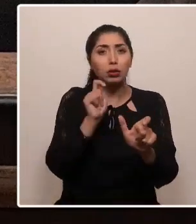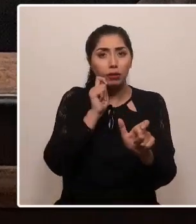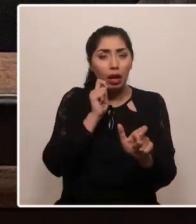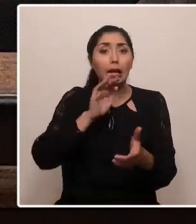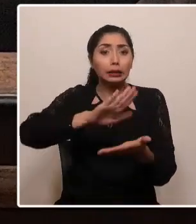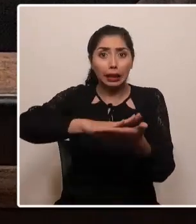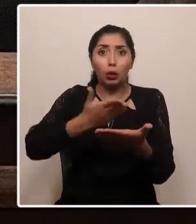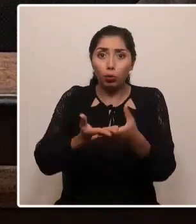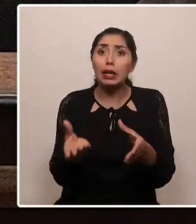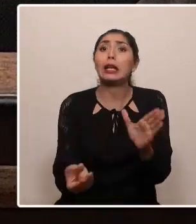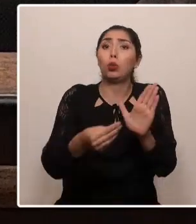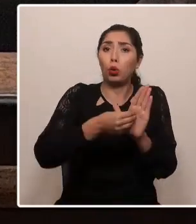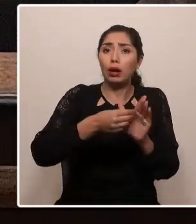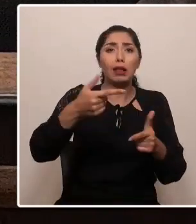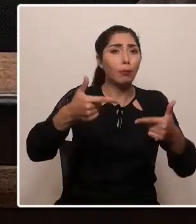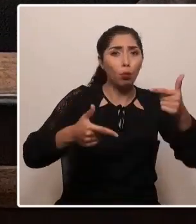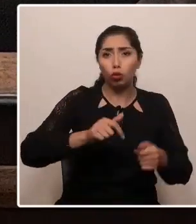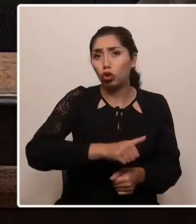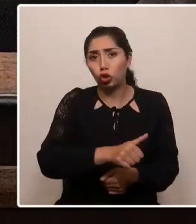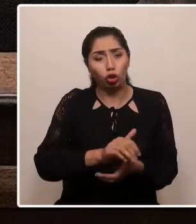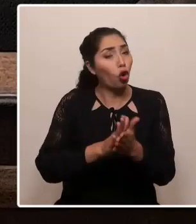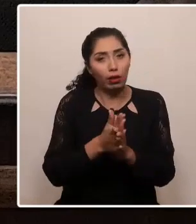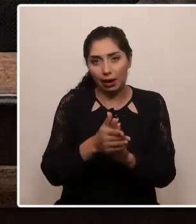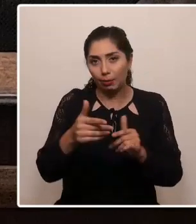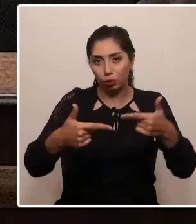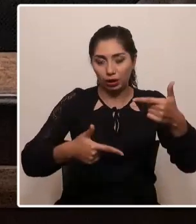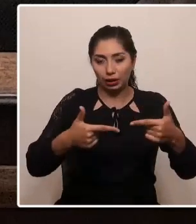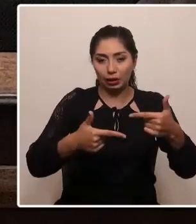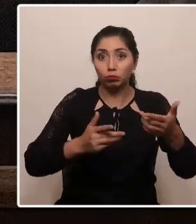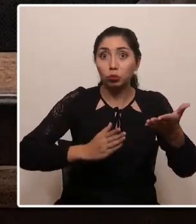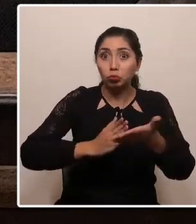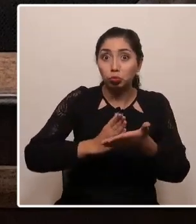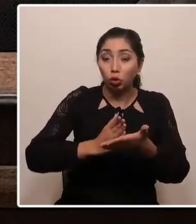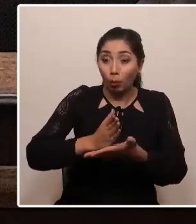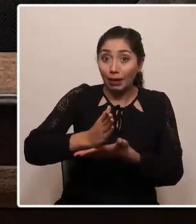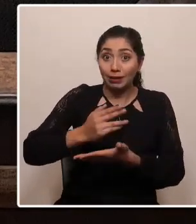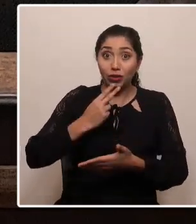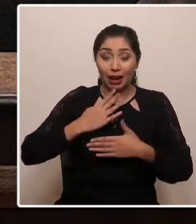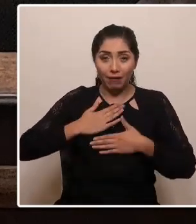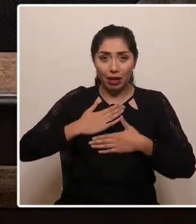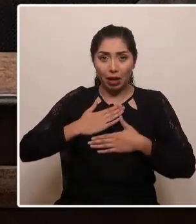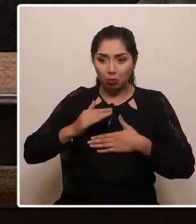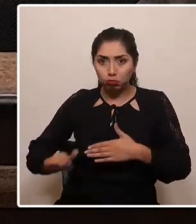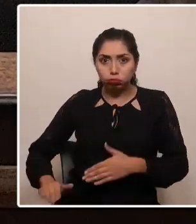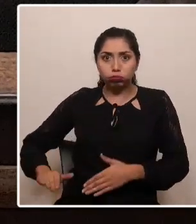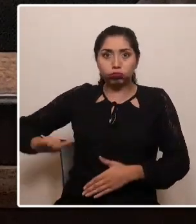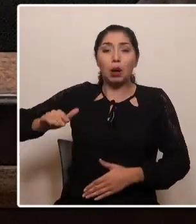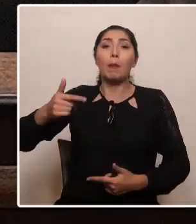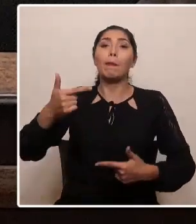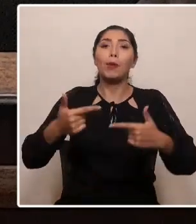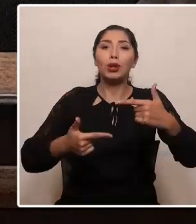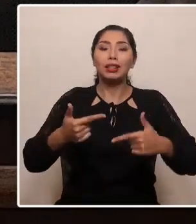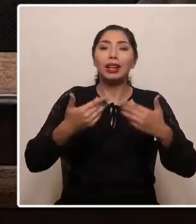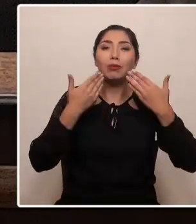políticas, comenzando con la generación de equidad desde el comienzo de la vida, con implementación de políticas que favorezcan el desarrollo de la primera infancia y